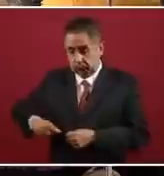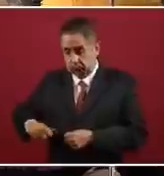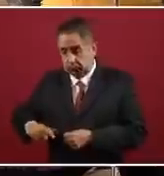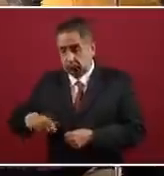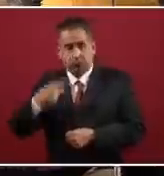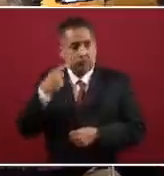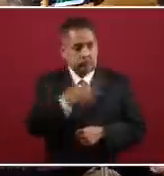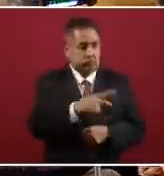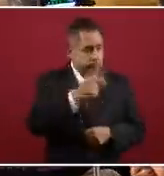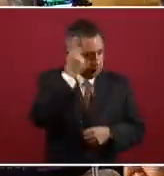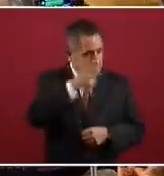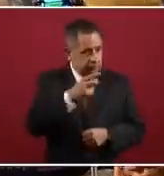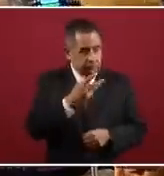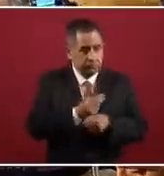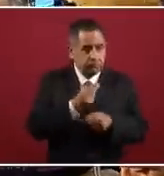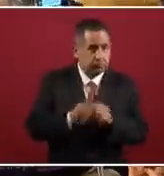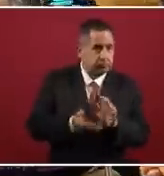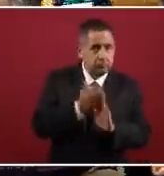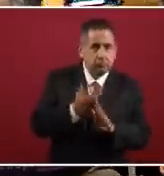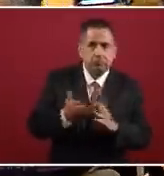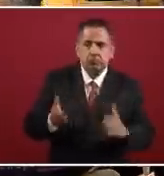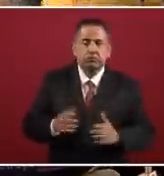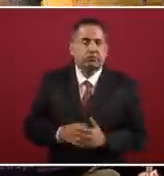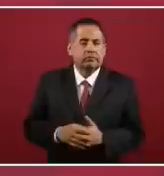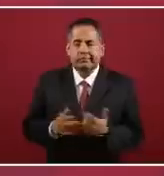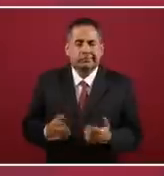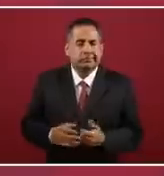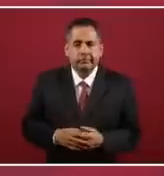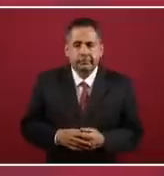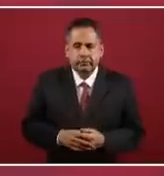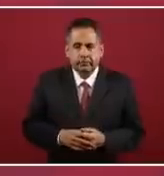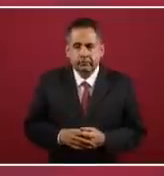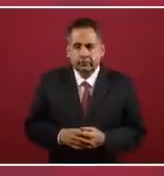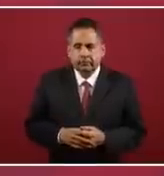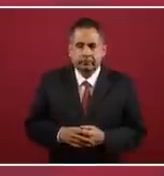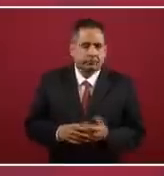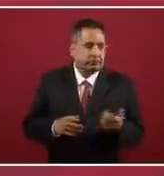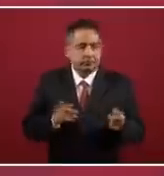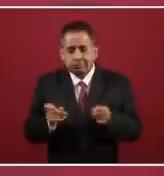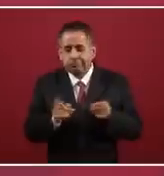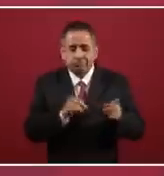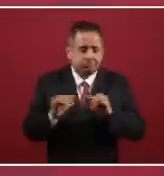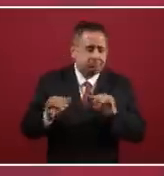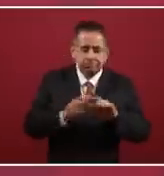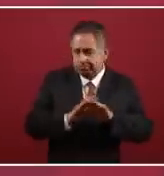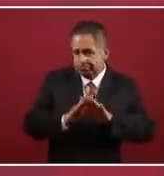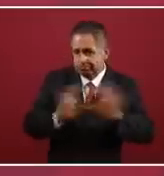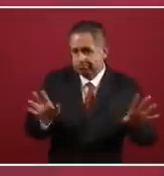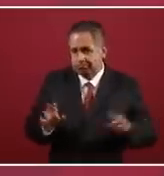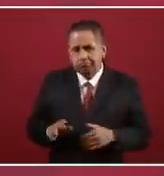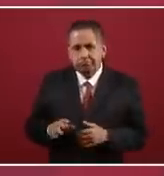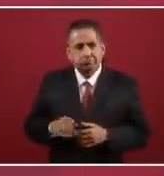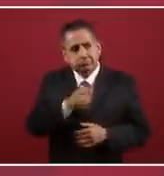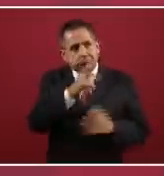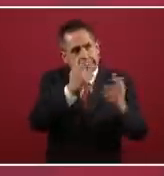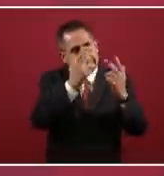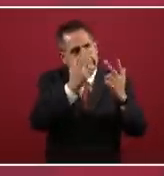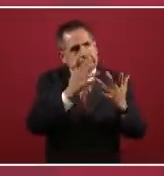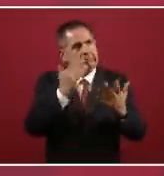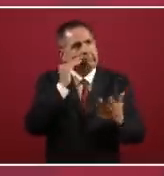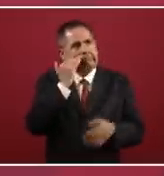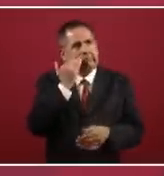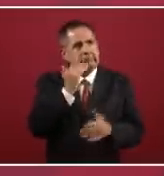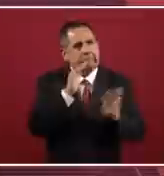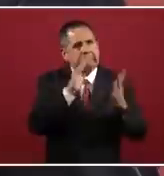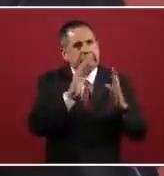al condomín. El caso es que mientras se resuelve el asunto, se van deteriorando